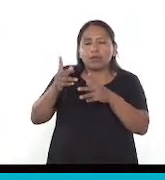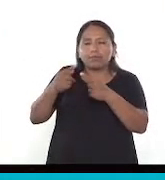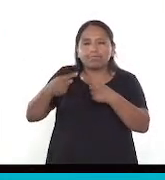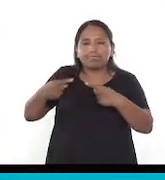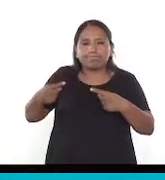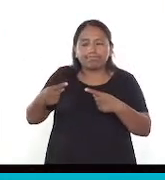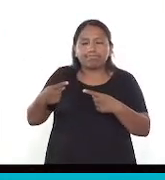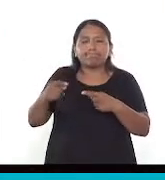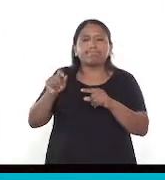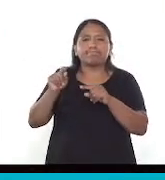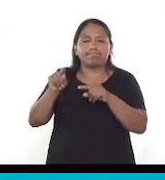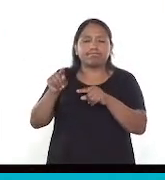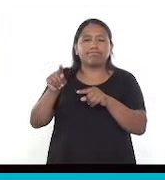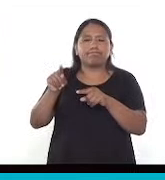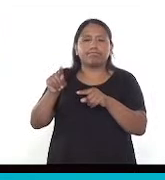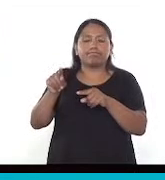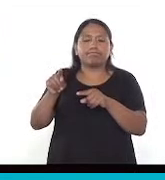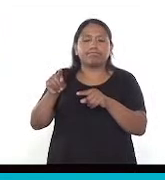tuvo